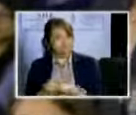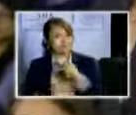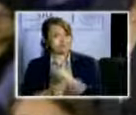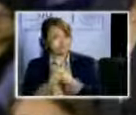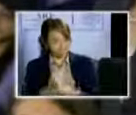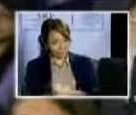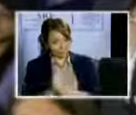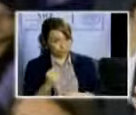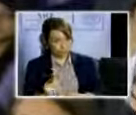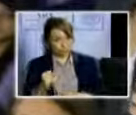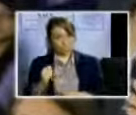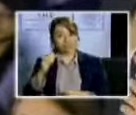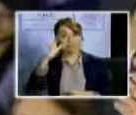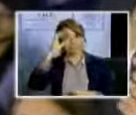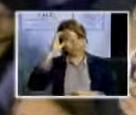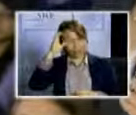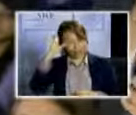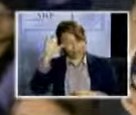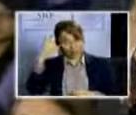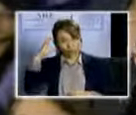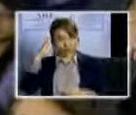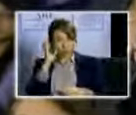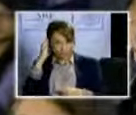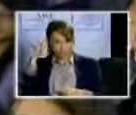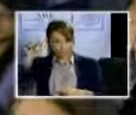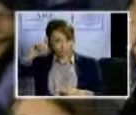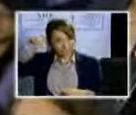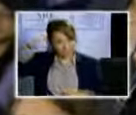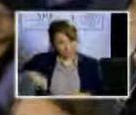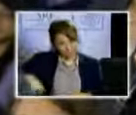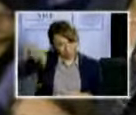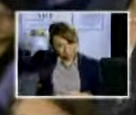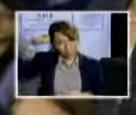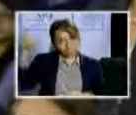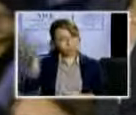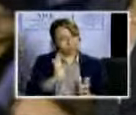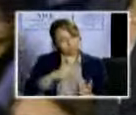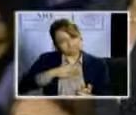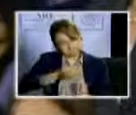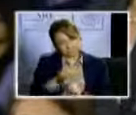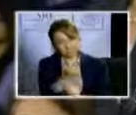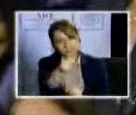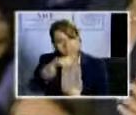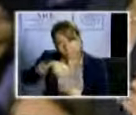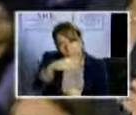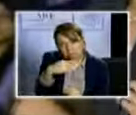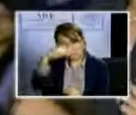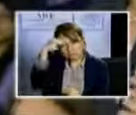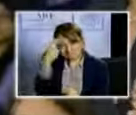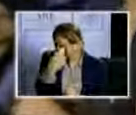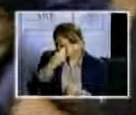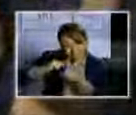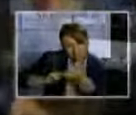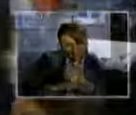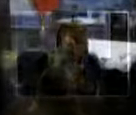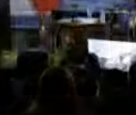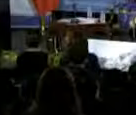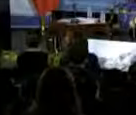Entonces, referido a esto, ¿ustedes creen que el Tratado de Tlatelolco debe ser actualizado? Gracias. Muchas